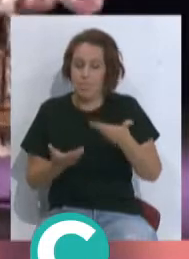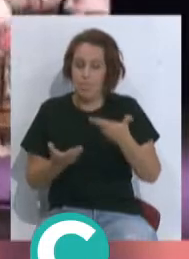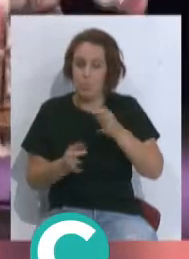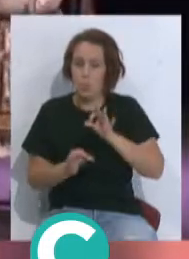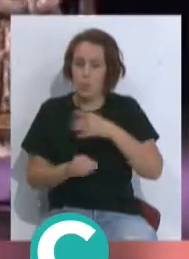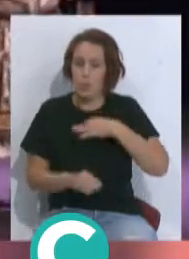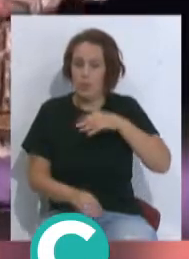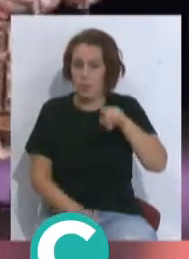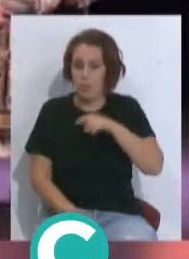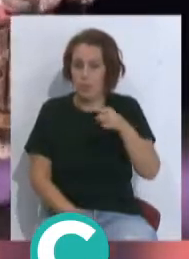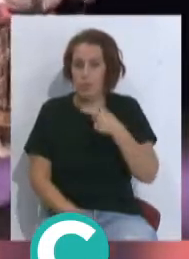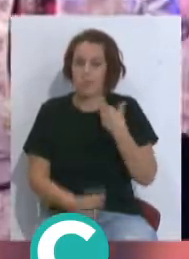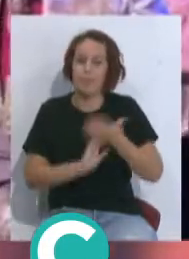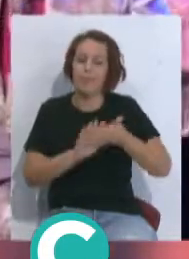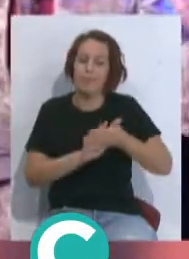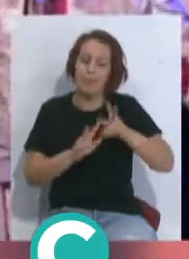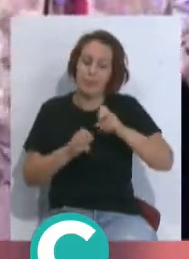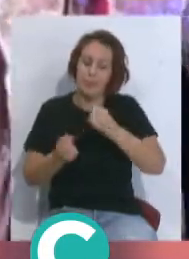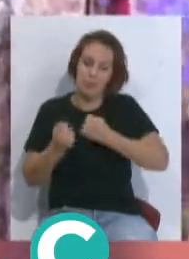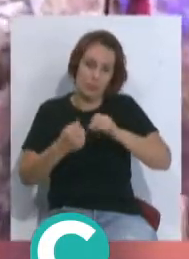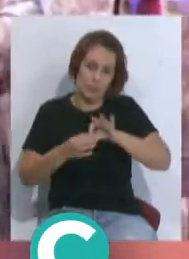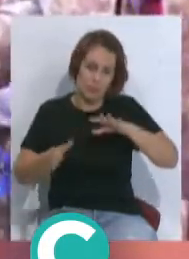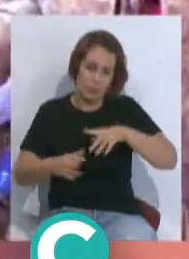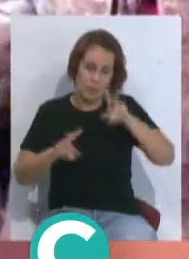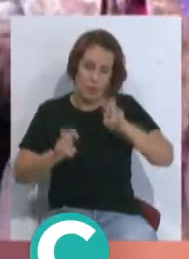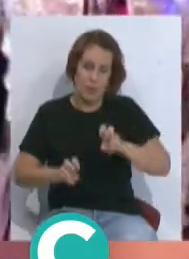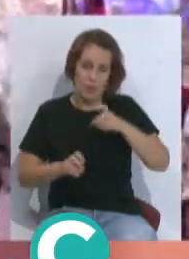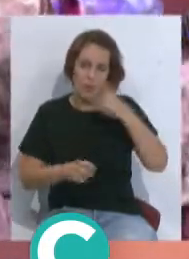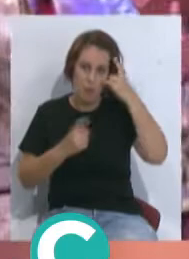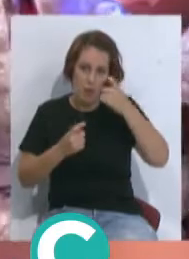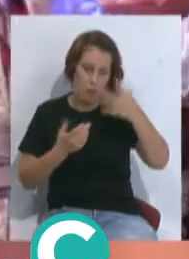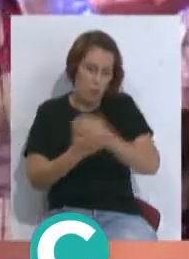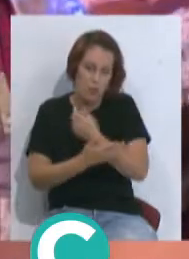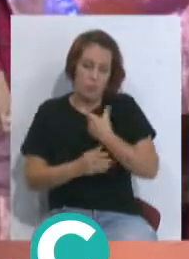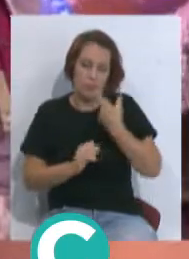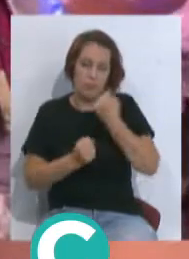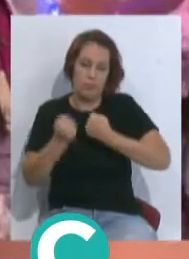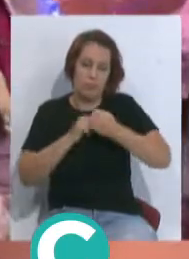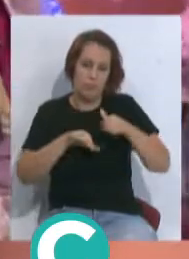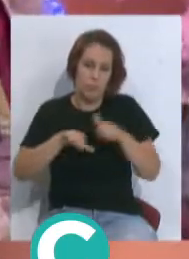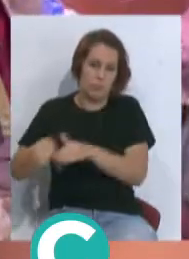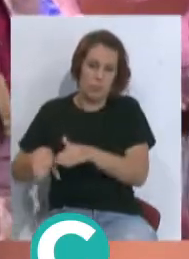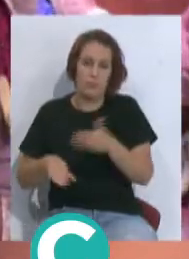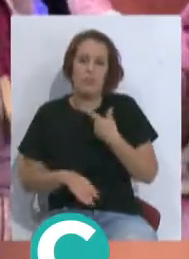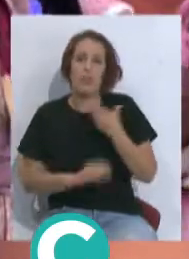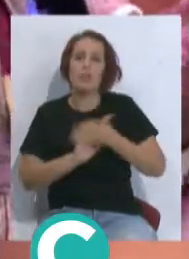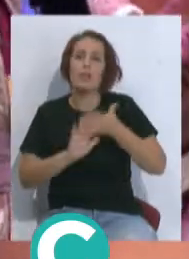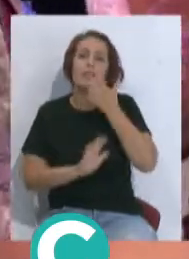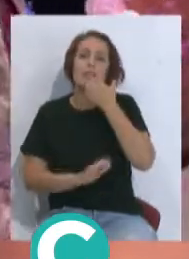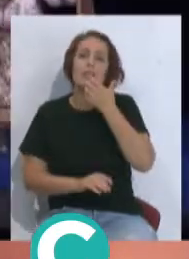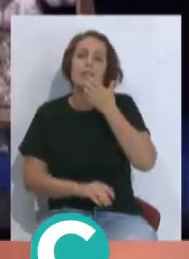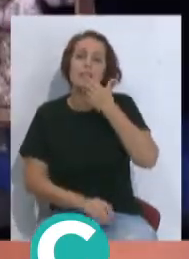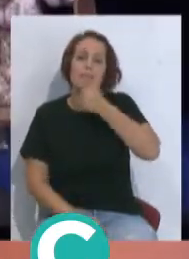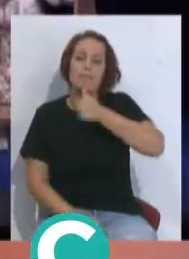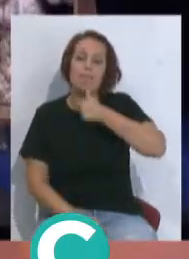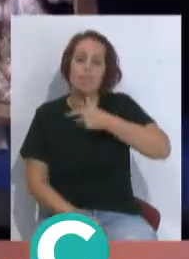les, y no hablo de compensación económica, quiero decir en cuanto a esfuerzos y todo. Aquí claro, hablamos todo. De economía, estamos hablando eso claro. de si pueden aguantar un